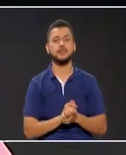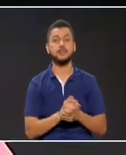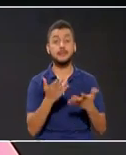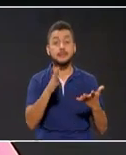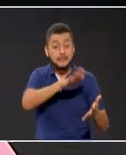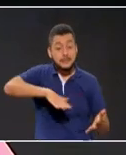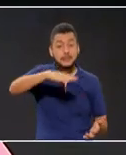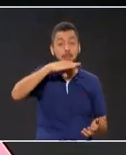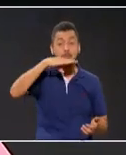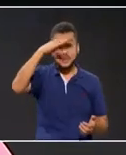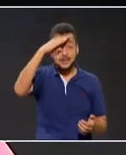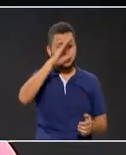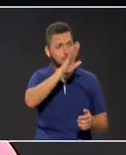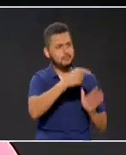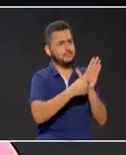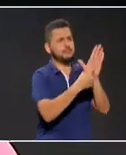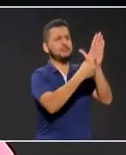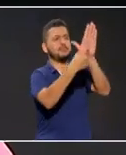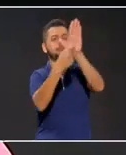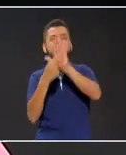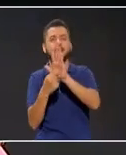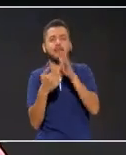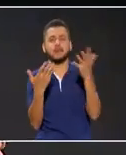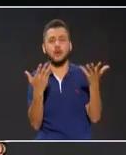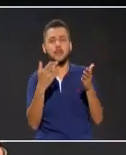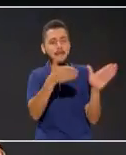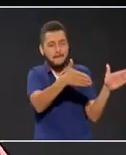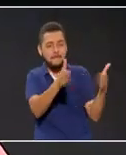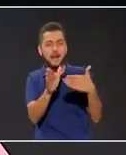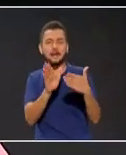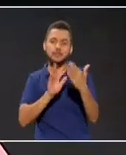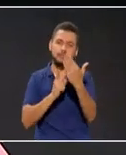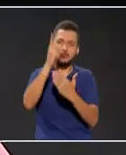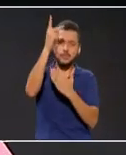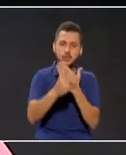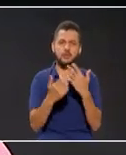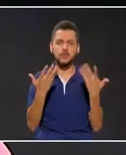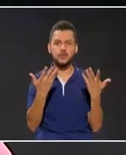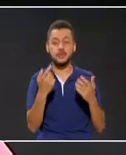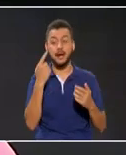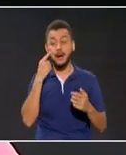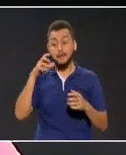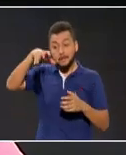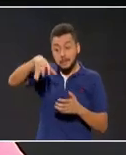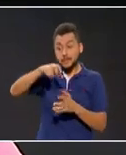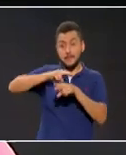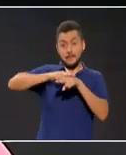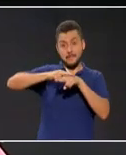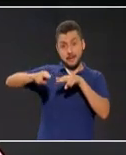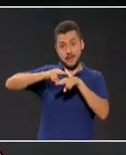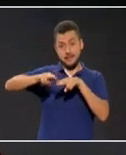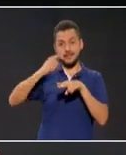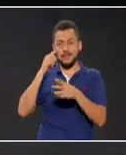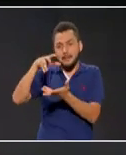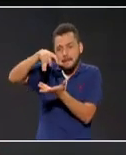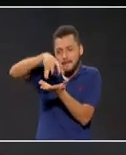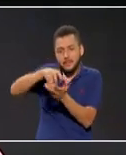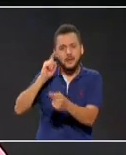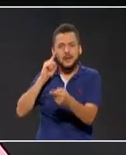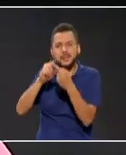seguir trabajando y además acelerar el plan de expansión rector del metro. Nosotros vamos a apostarle a eso